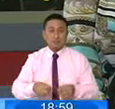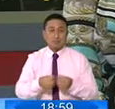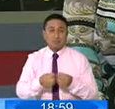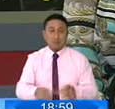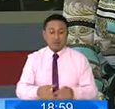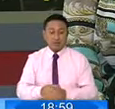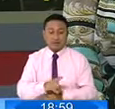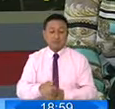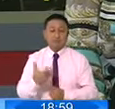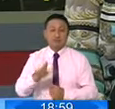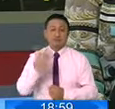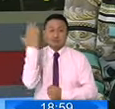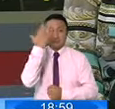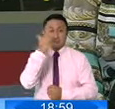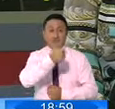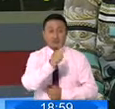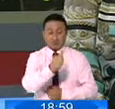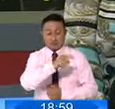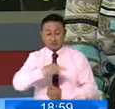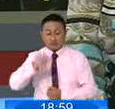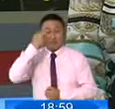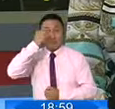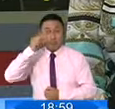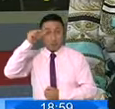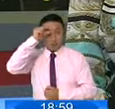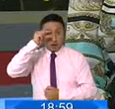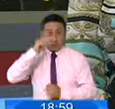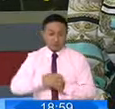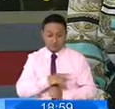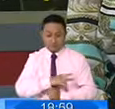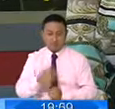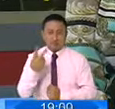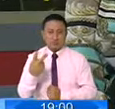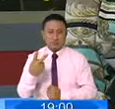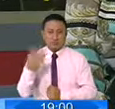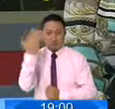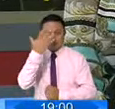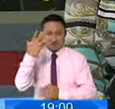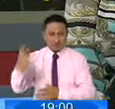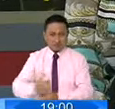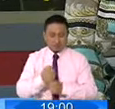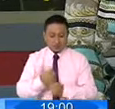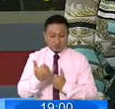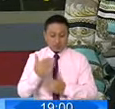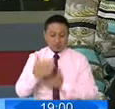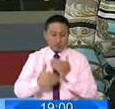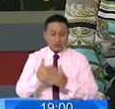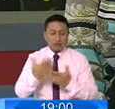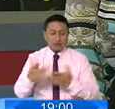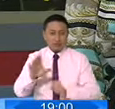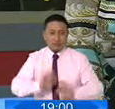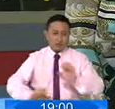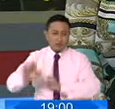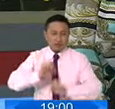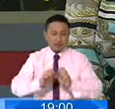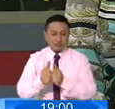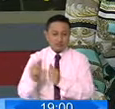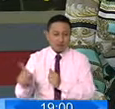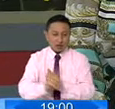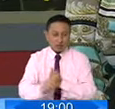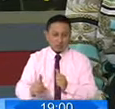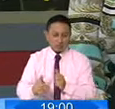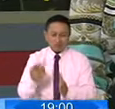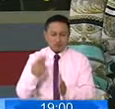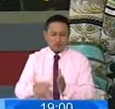acumuladas entre TC Televisión y Gama TV, dos medios incautados en los que se iniciará un proceso de diagnóstico y evaluación para dar con